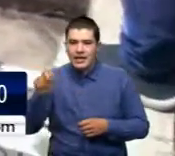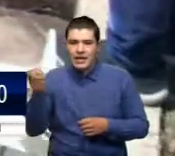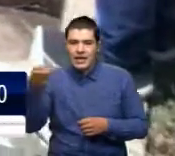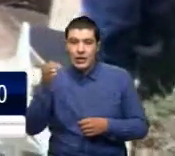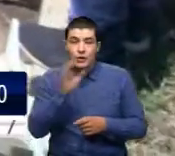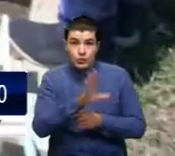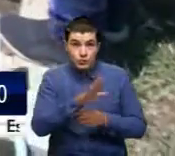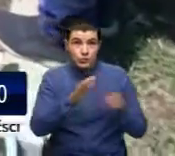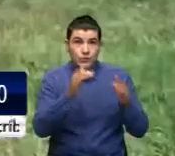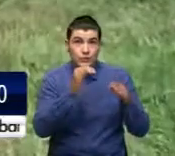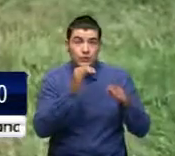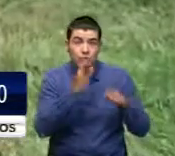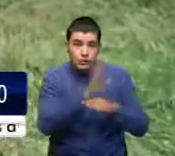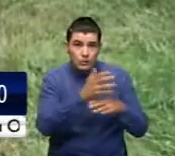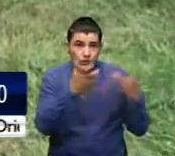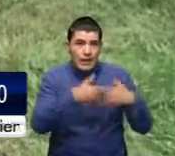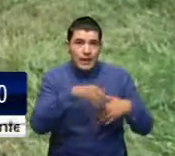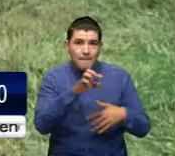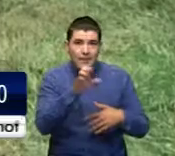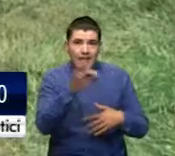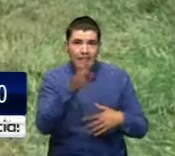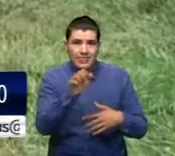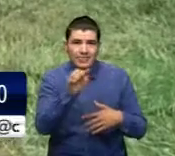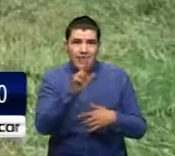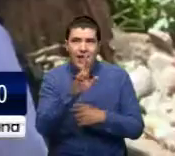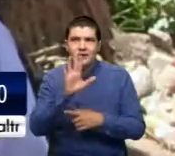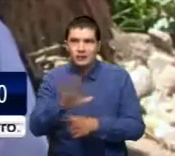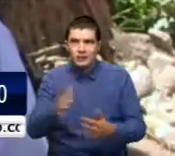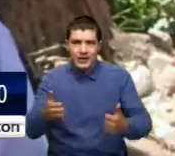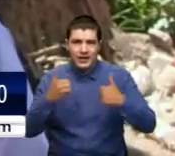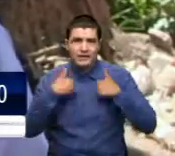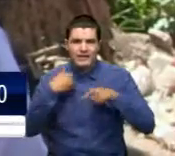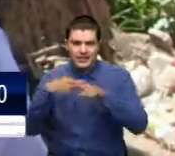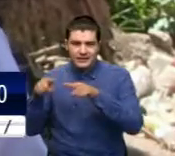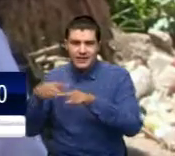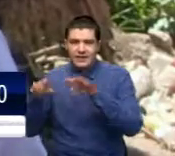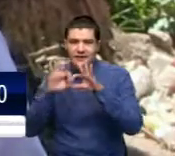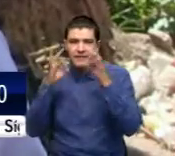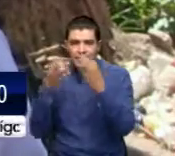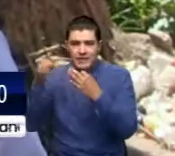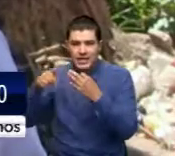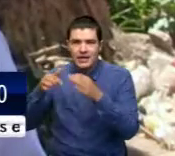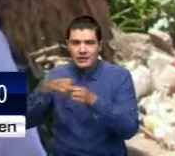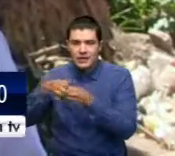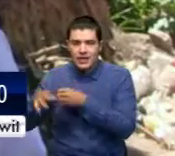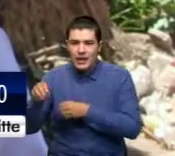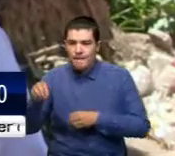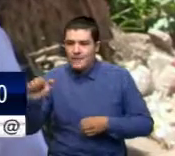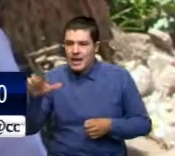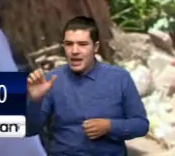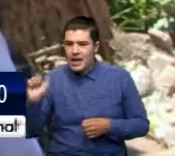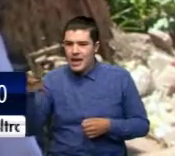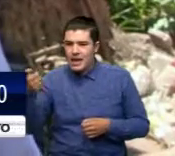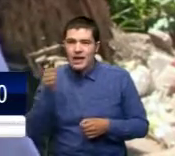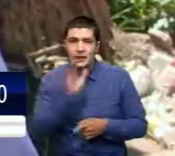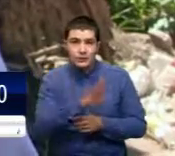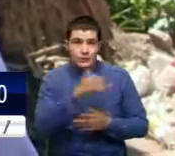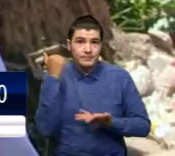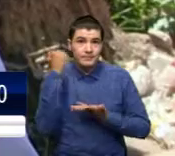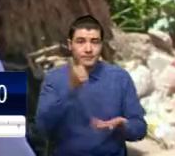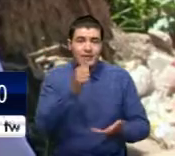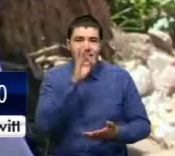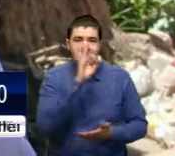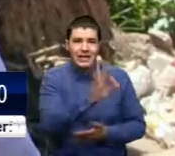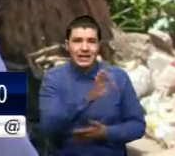se benefician varias familias de la parte baja del municipio de Málaga. Esta es una inversión de alrededor de 376